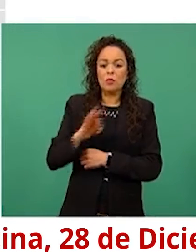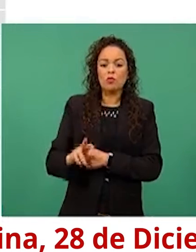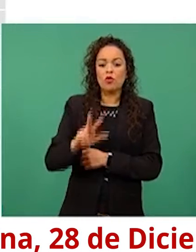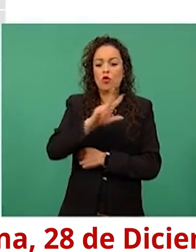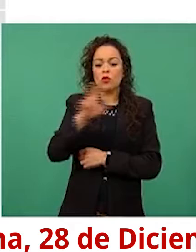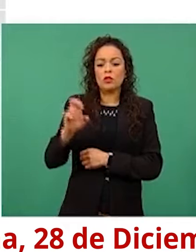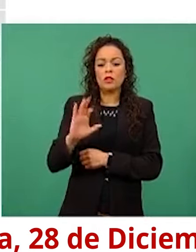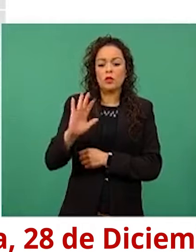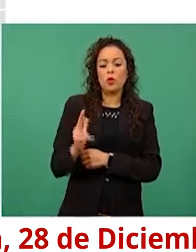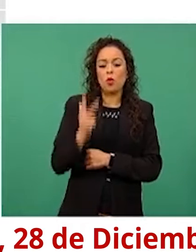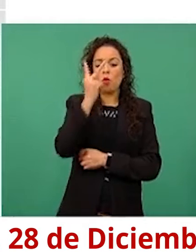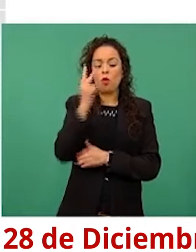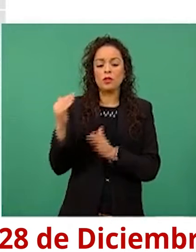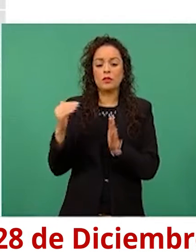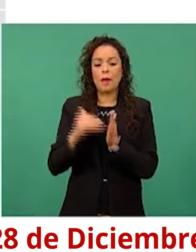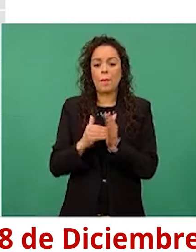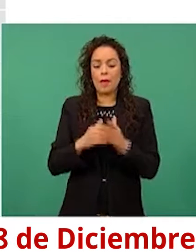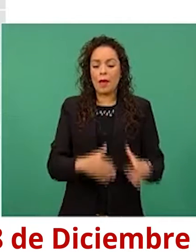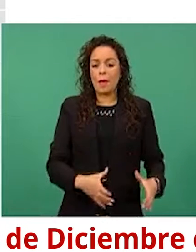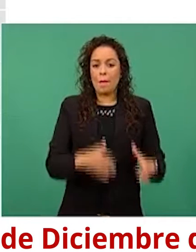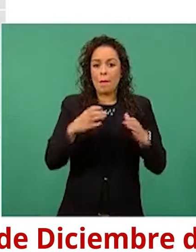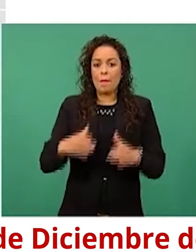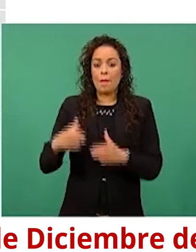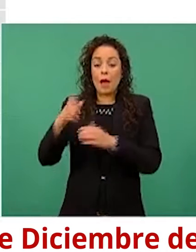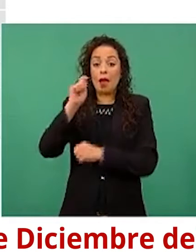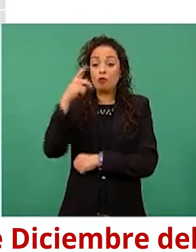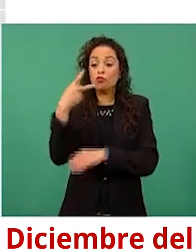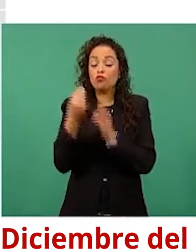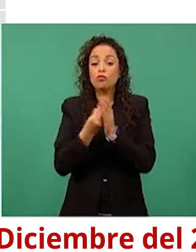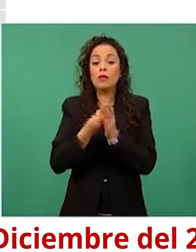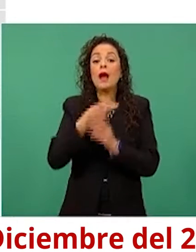858,000 barriles de gasolina,